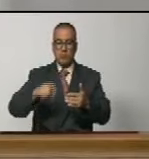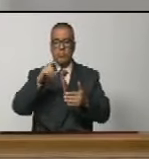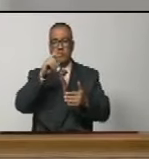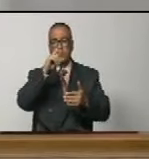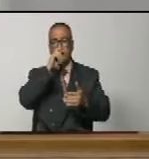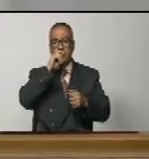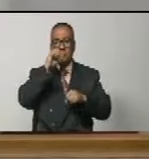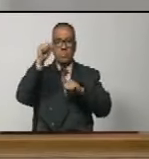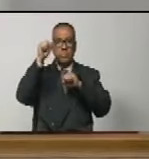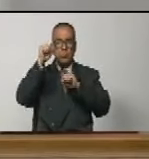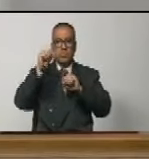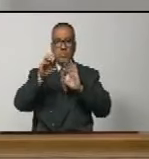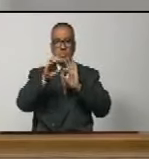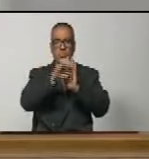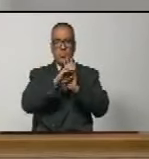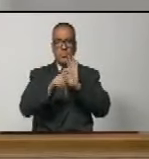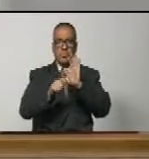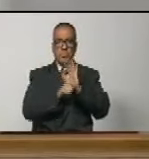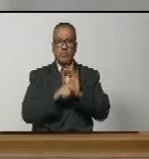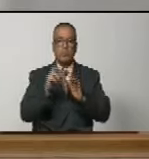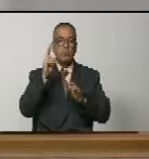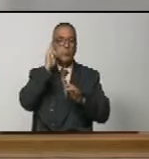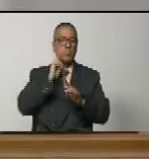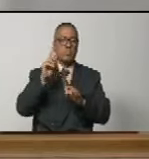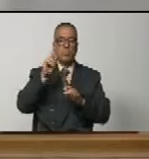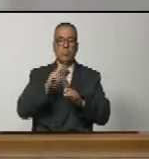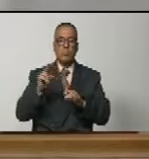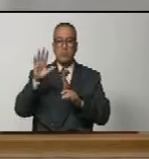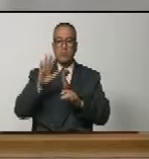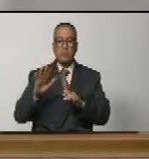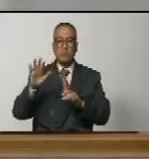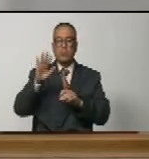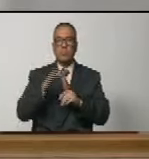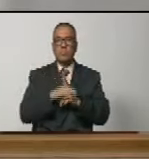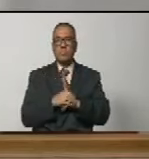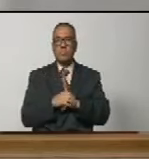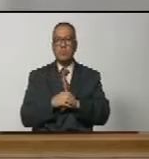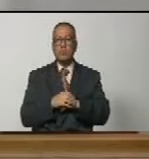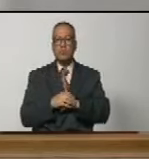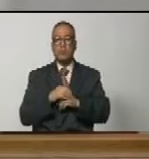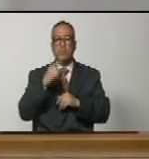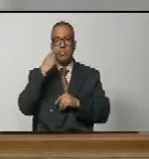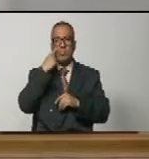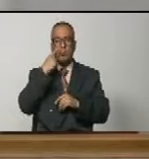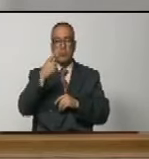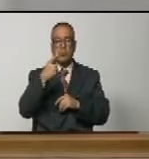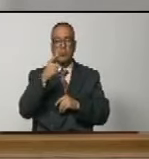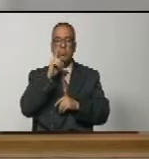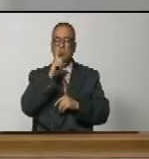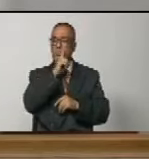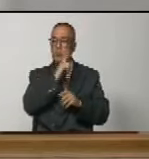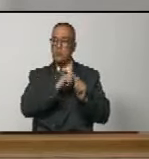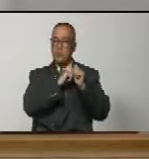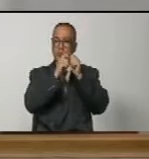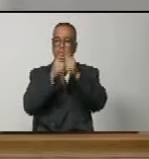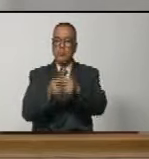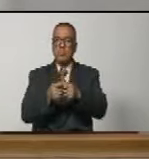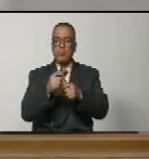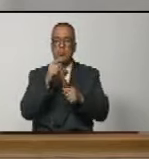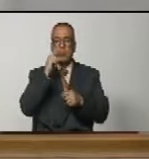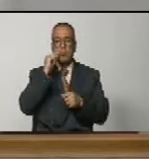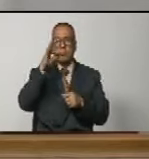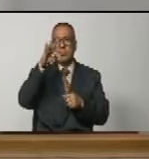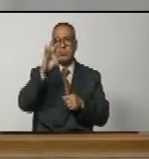Nicolás Maduro Moros, presidente constitucional de la República Bolivariana de Venezuela, para el nombramiento del